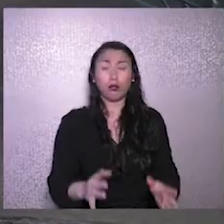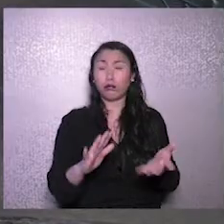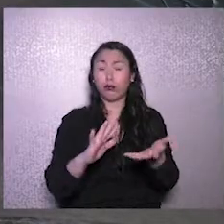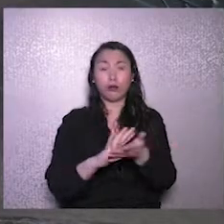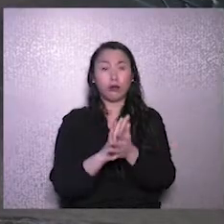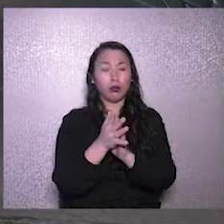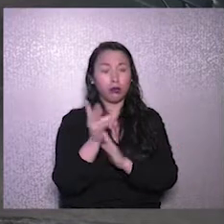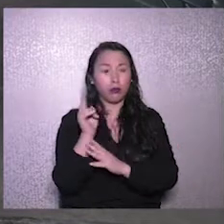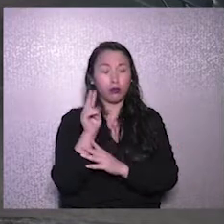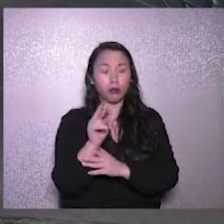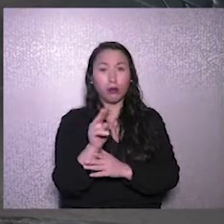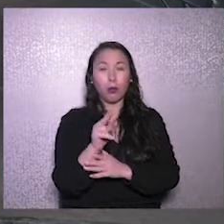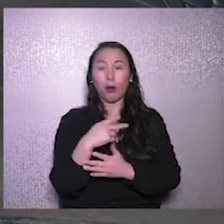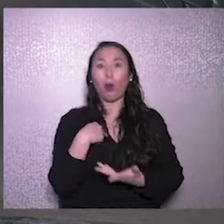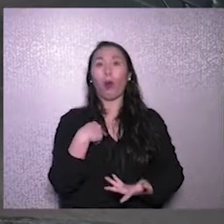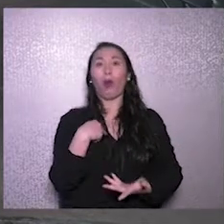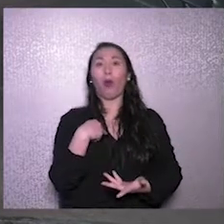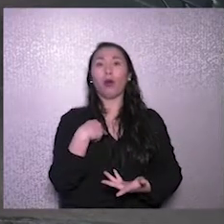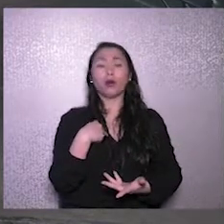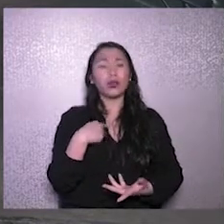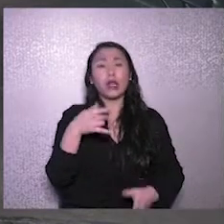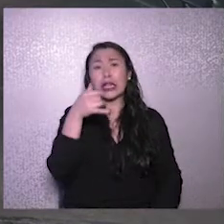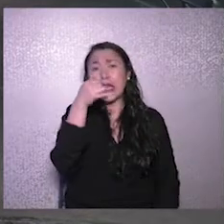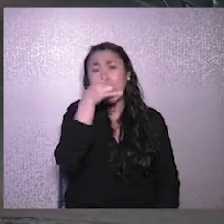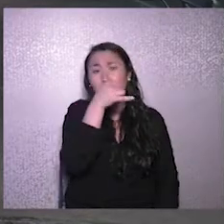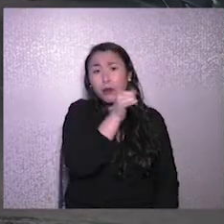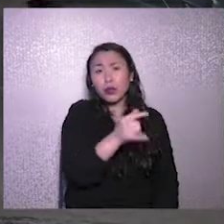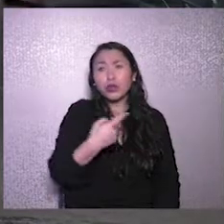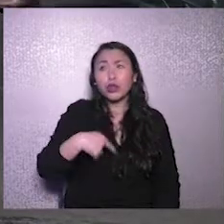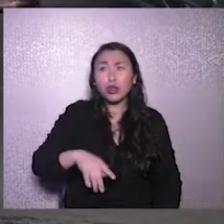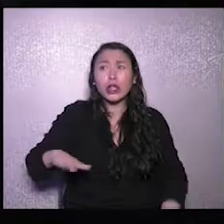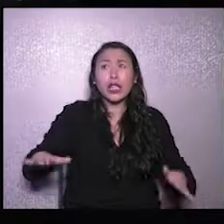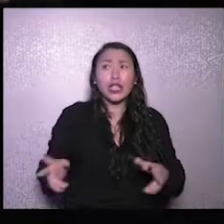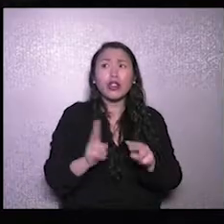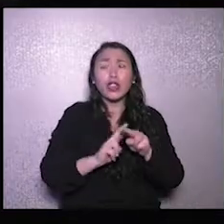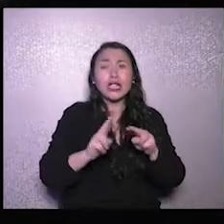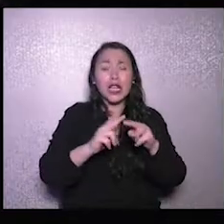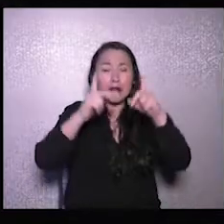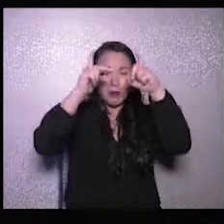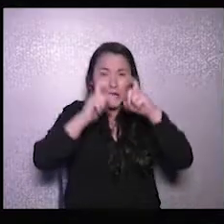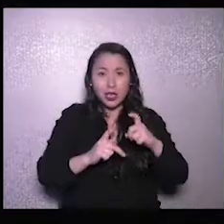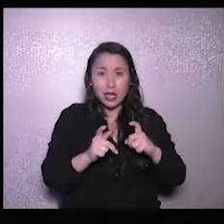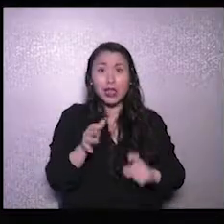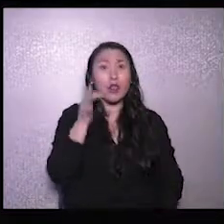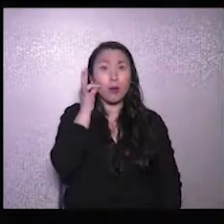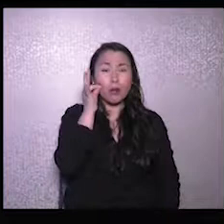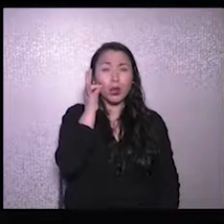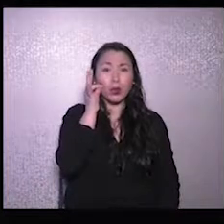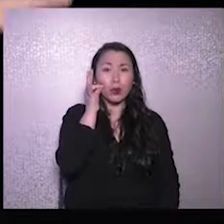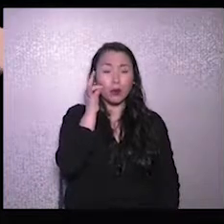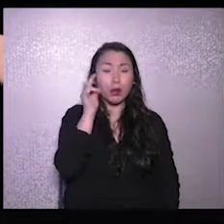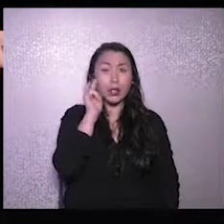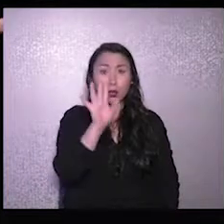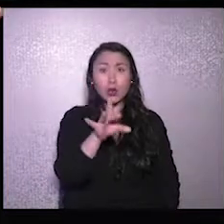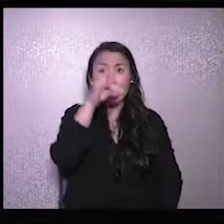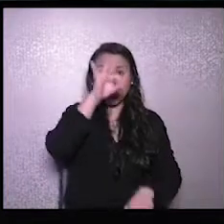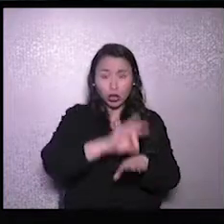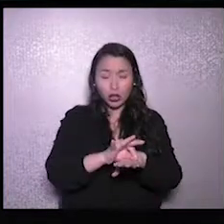mató. Porque nosotros hemos estado todo este tiempo tratando de hacer imágenes de humanos para hacer diagnósticos en